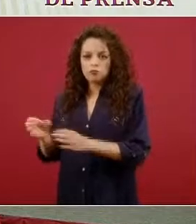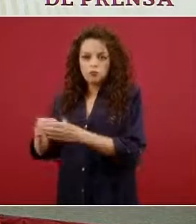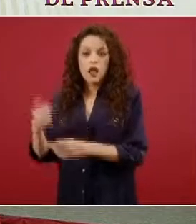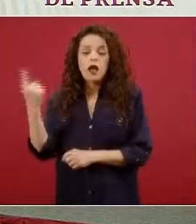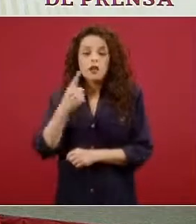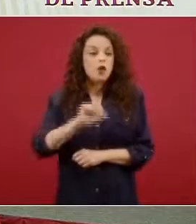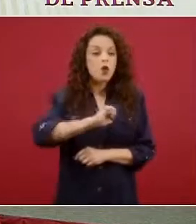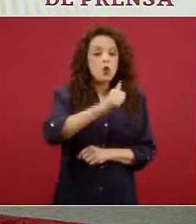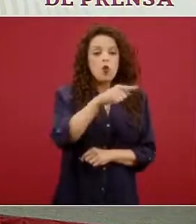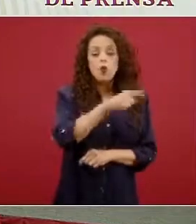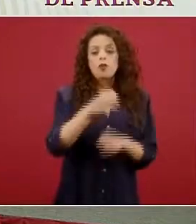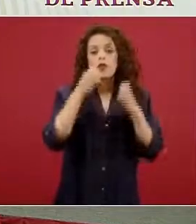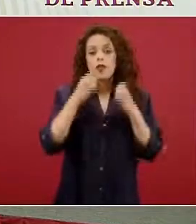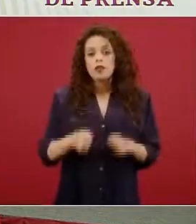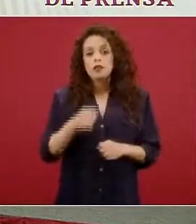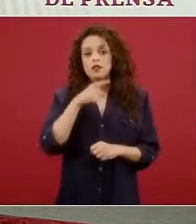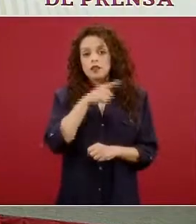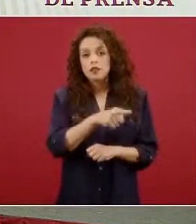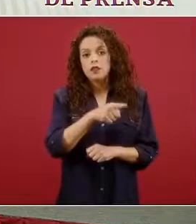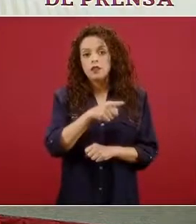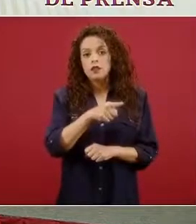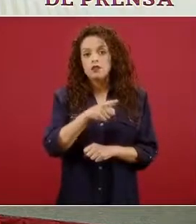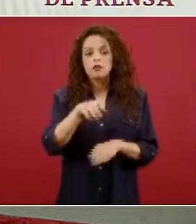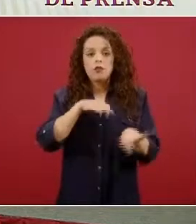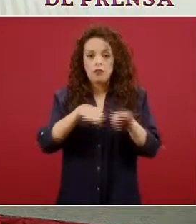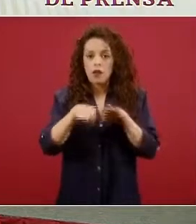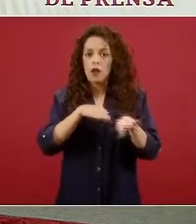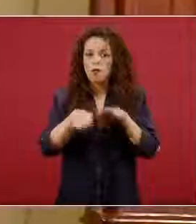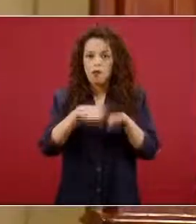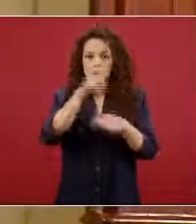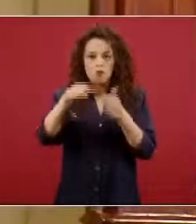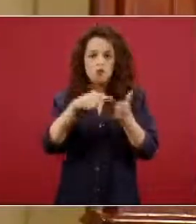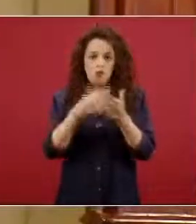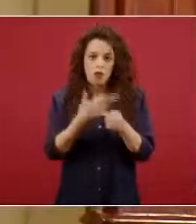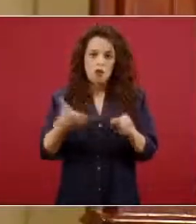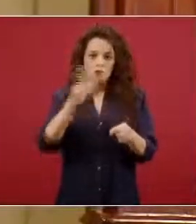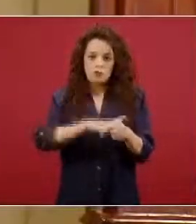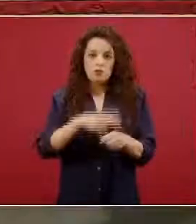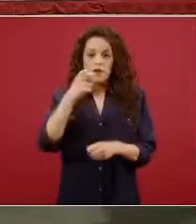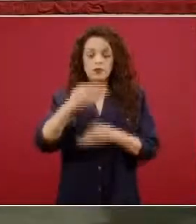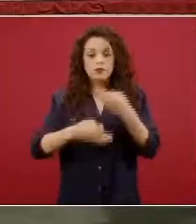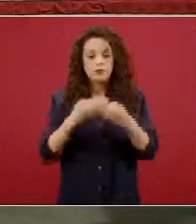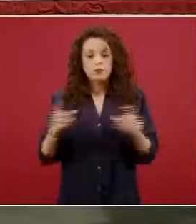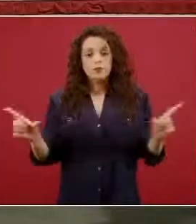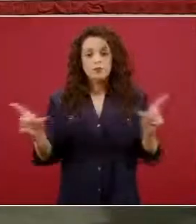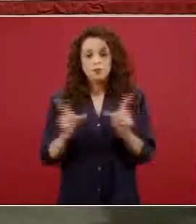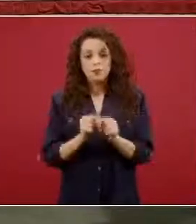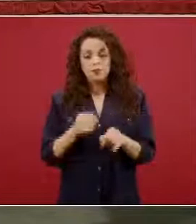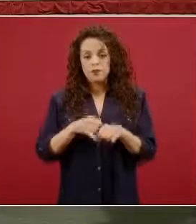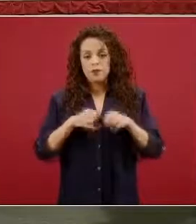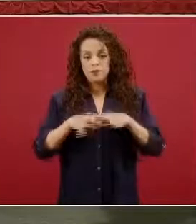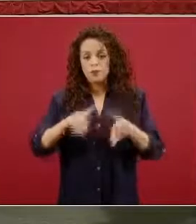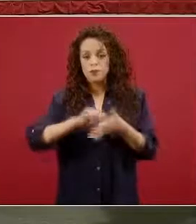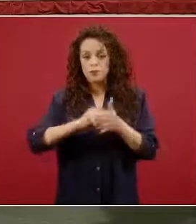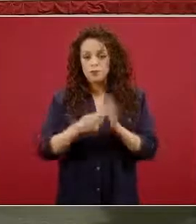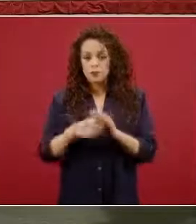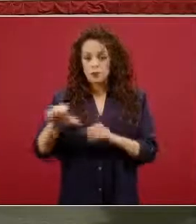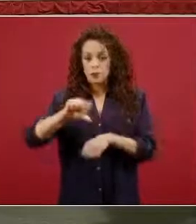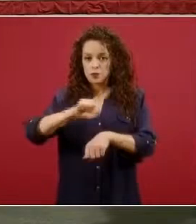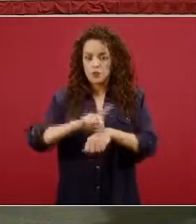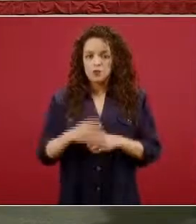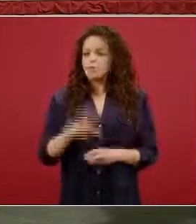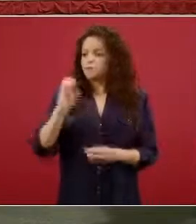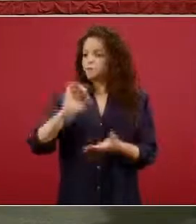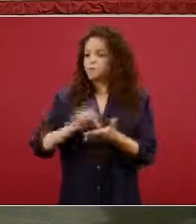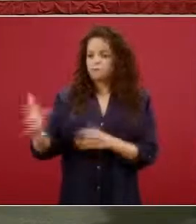personal que en su momento se quedó a laborar. Sería entonces la actualización para esta noche. Muchas gracias,